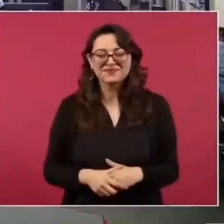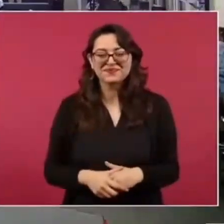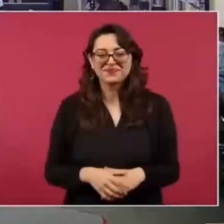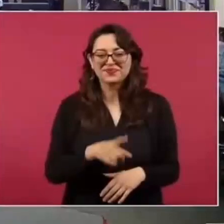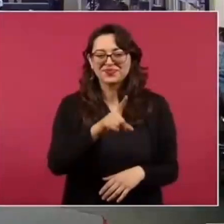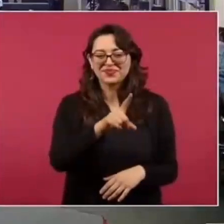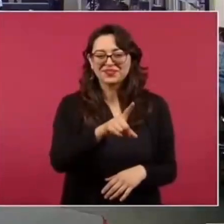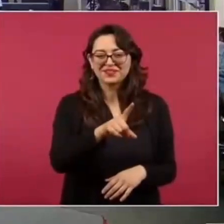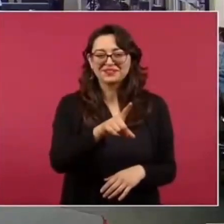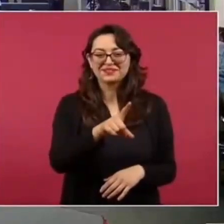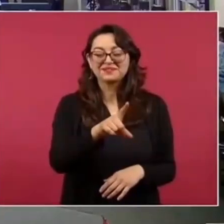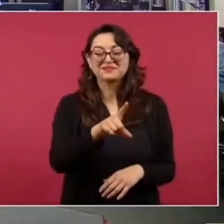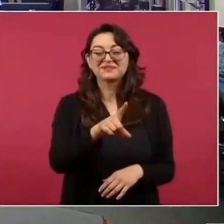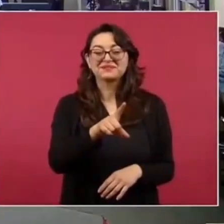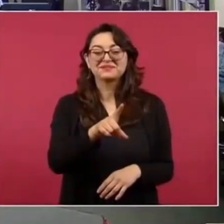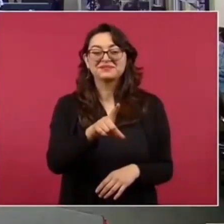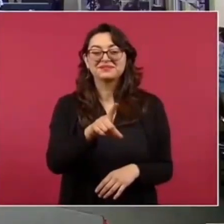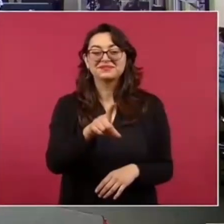Uno.